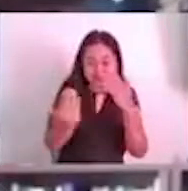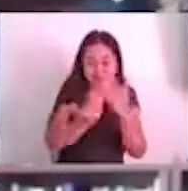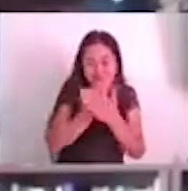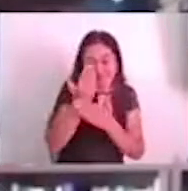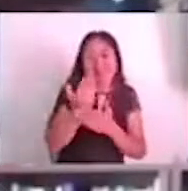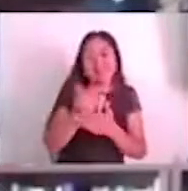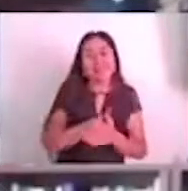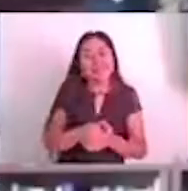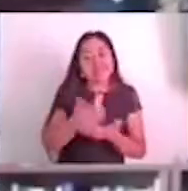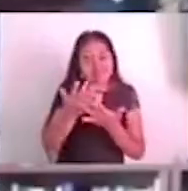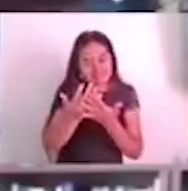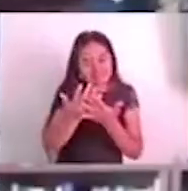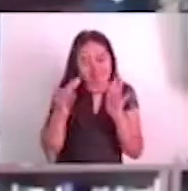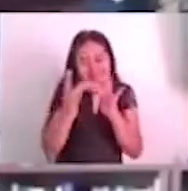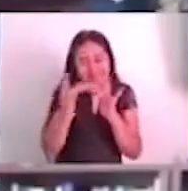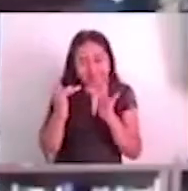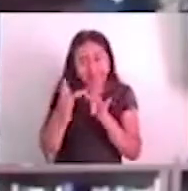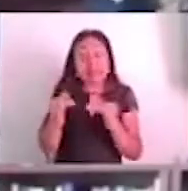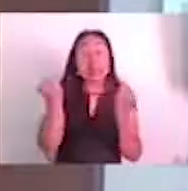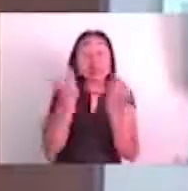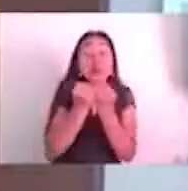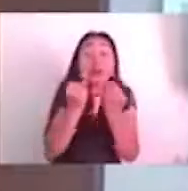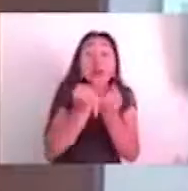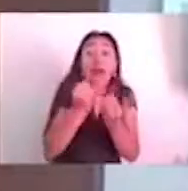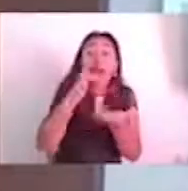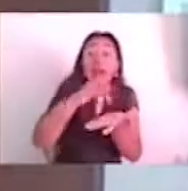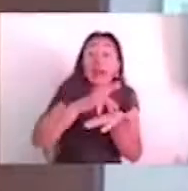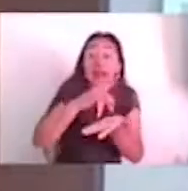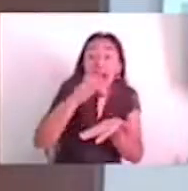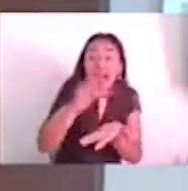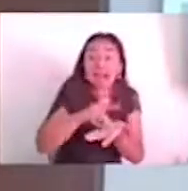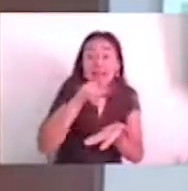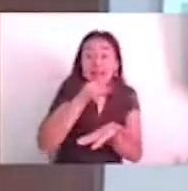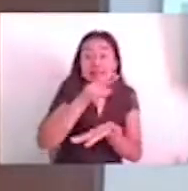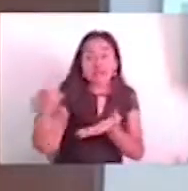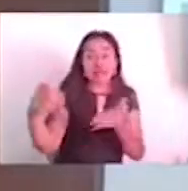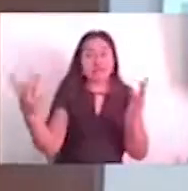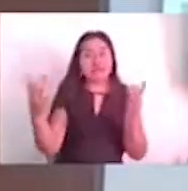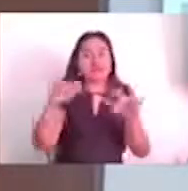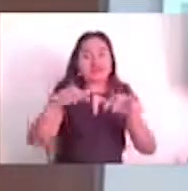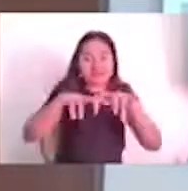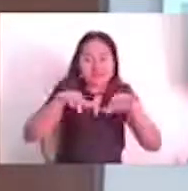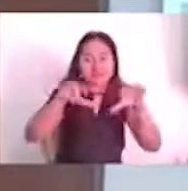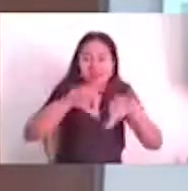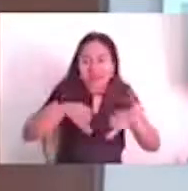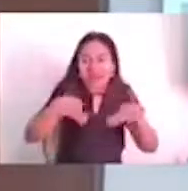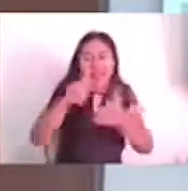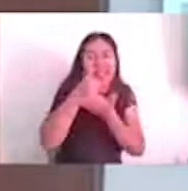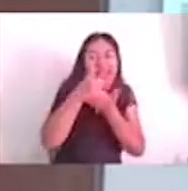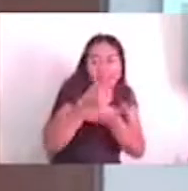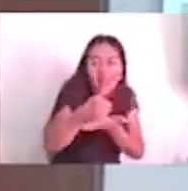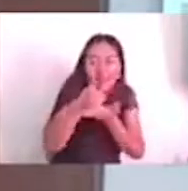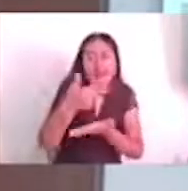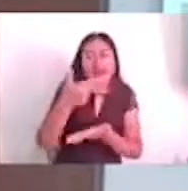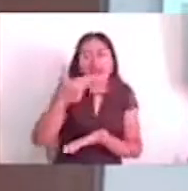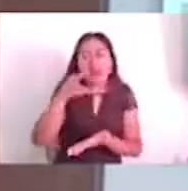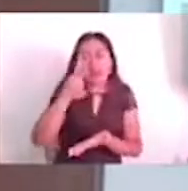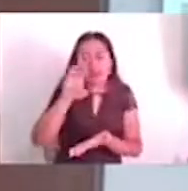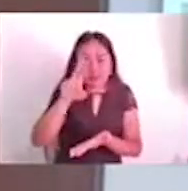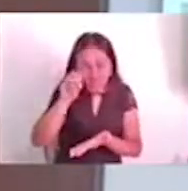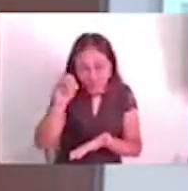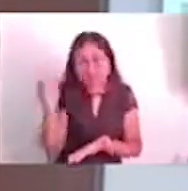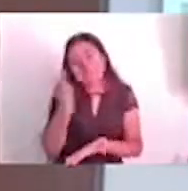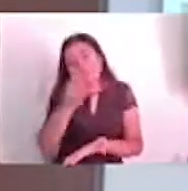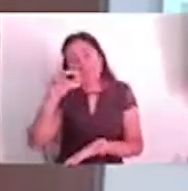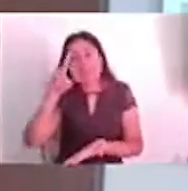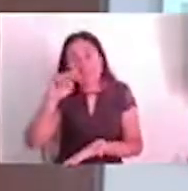a nuestros técnicos, gracias. No, bueno, por supuesto, gracias a Humberto, gracias a Diego, que están tras de